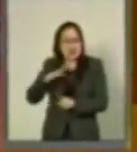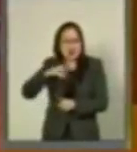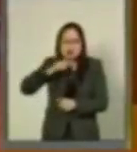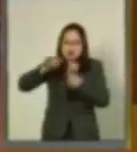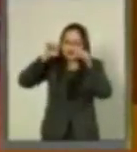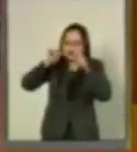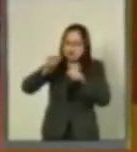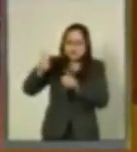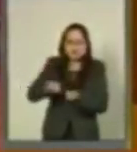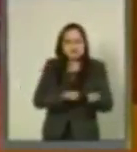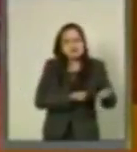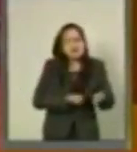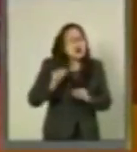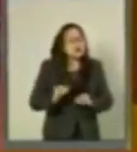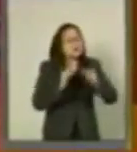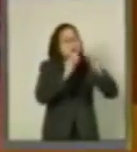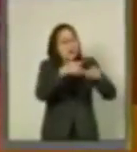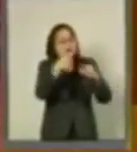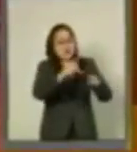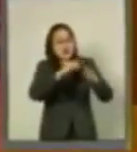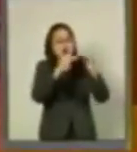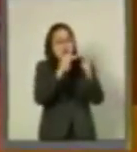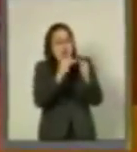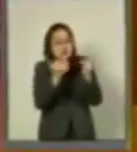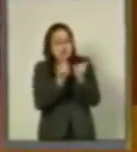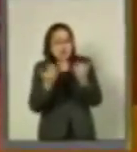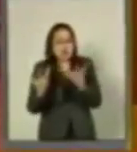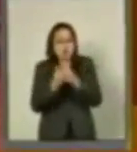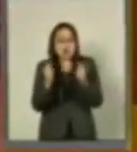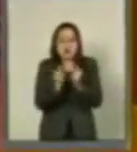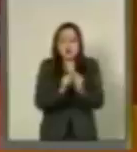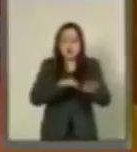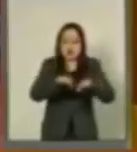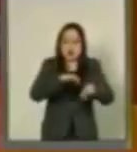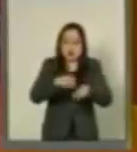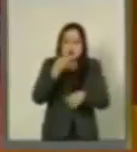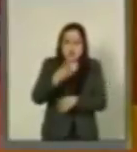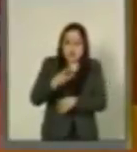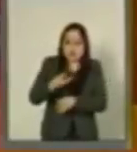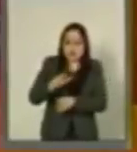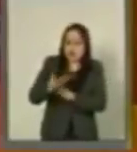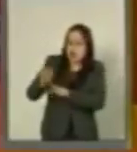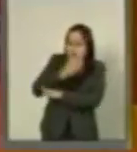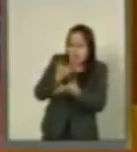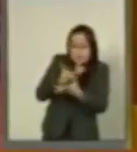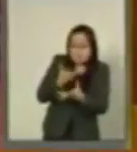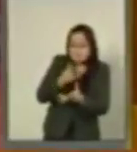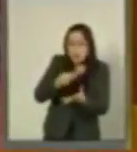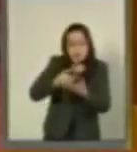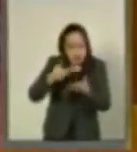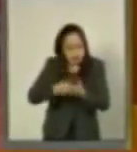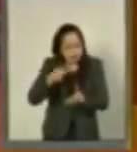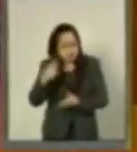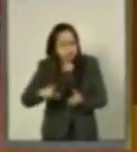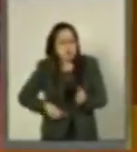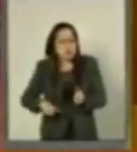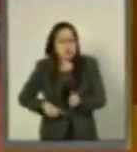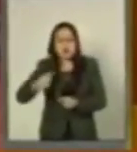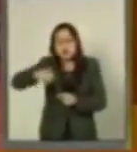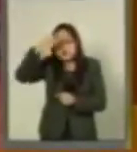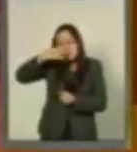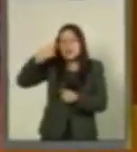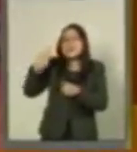llevamos hasta su casa, y en la mayoría de los casos hoy con un empleo. Y quiero decirle que esto no se hacía. Y hoy sabemos dónde están, quiénes